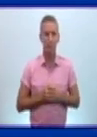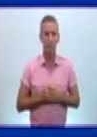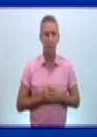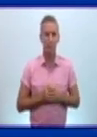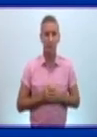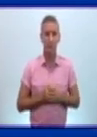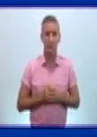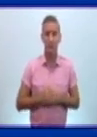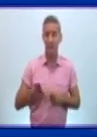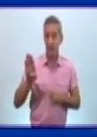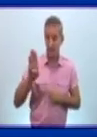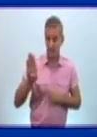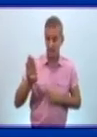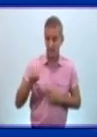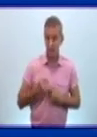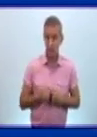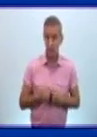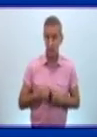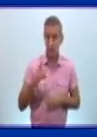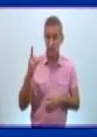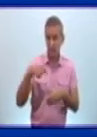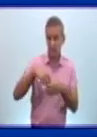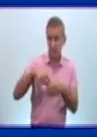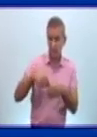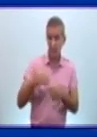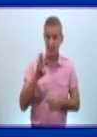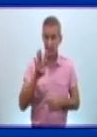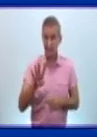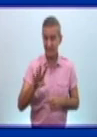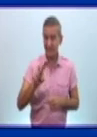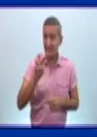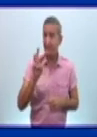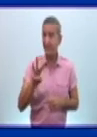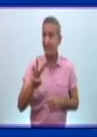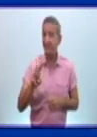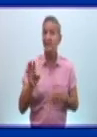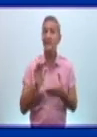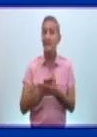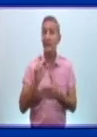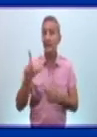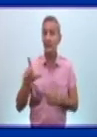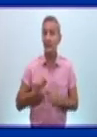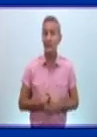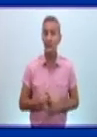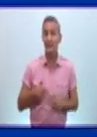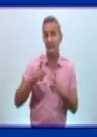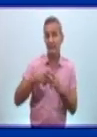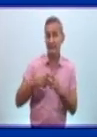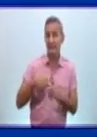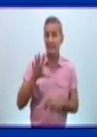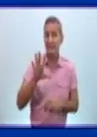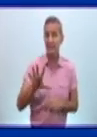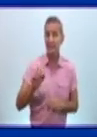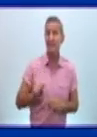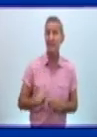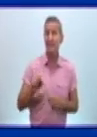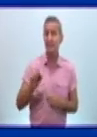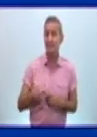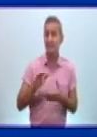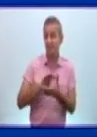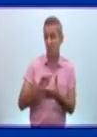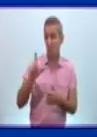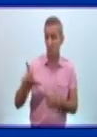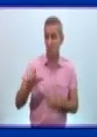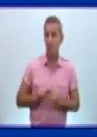En el inciso B, disolución de 3 mililitros de agua y 5 mililitros de etanol. Fíjense